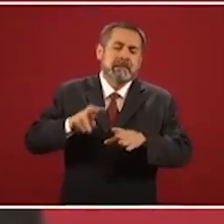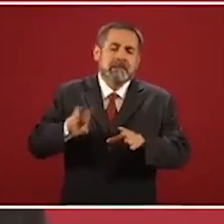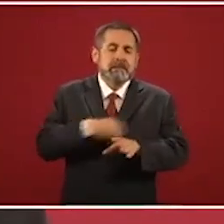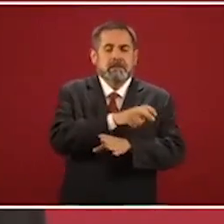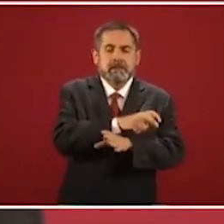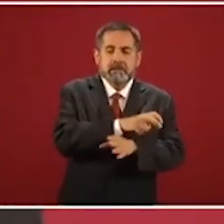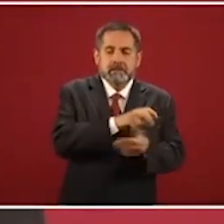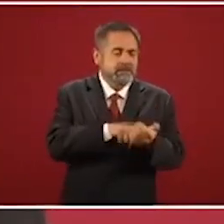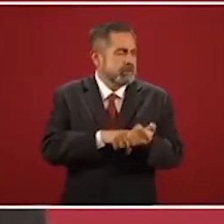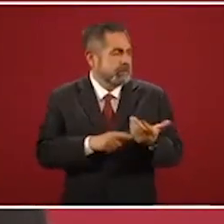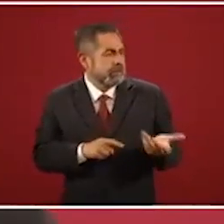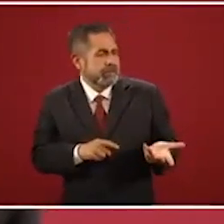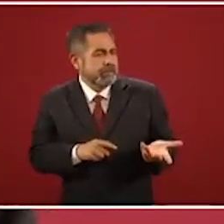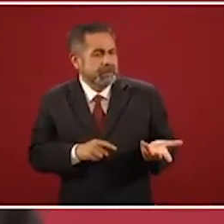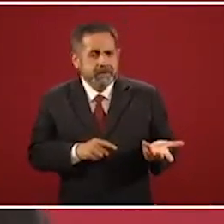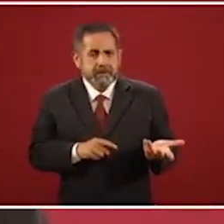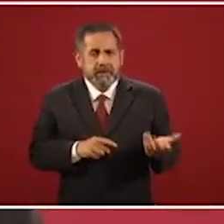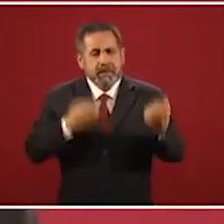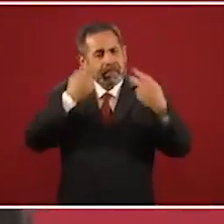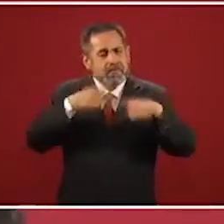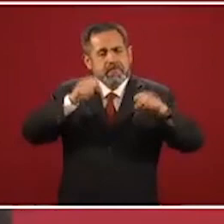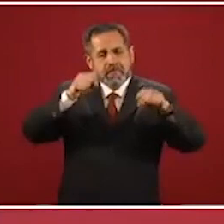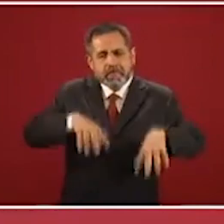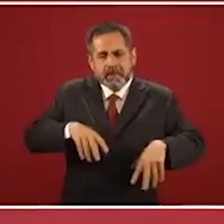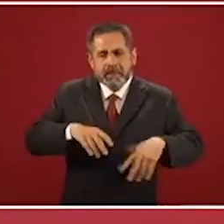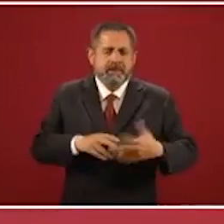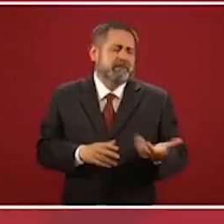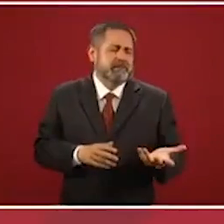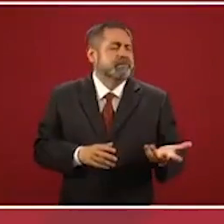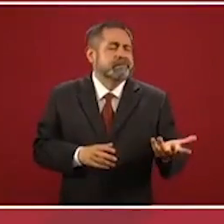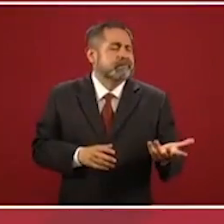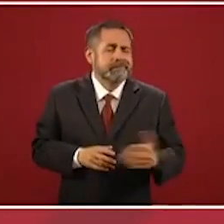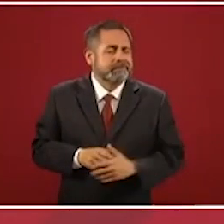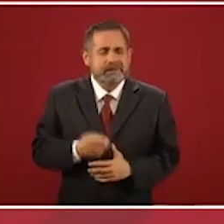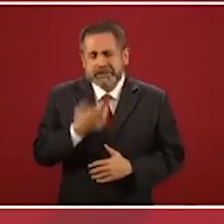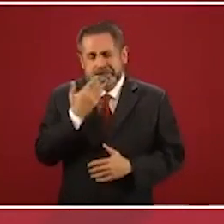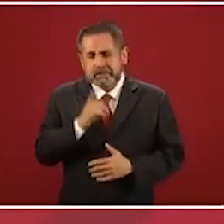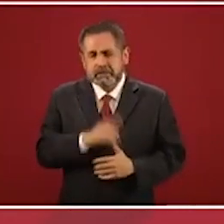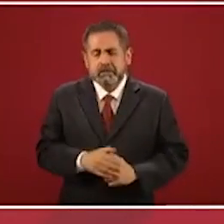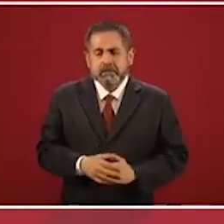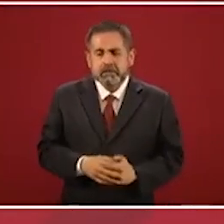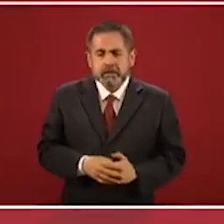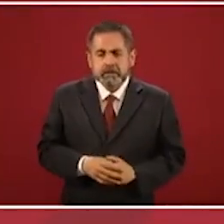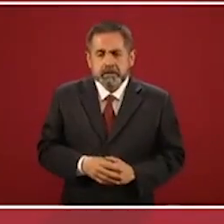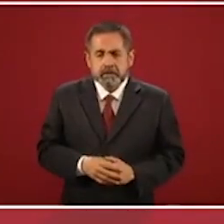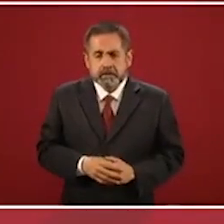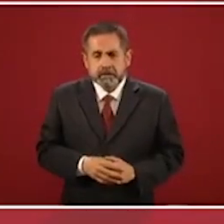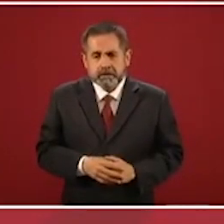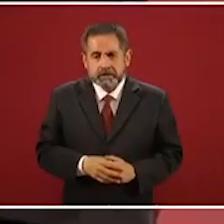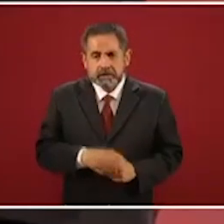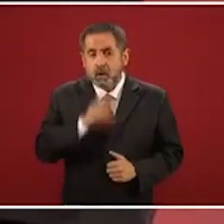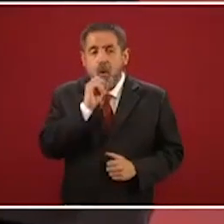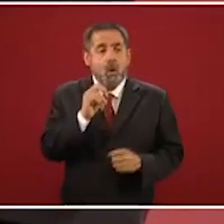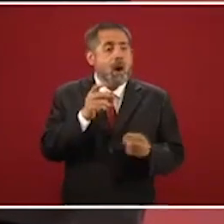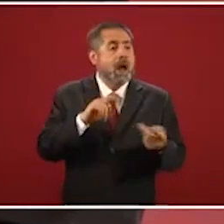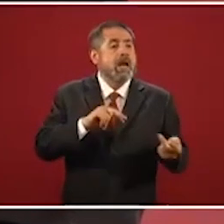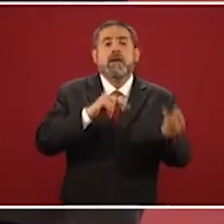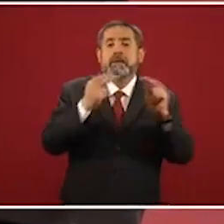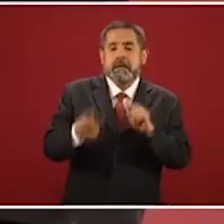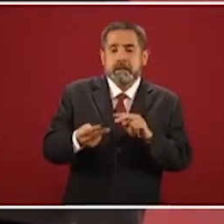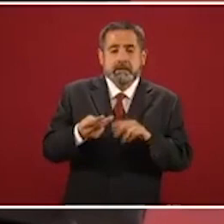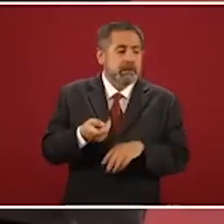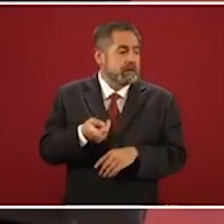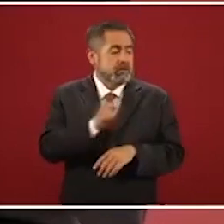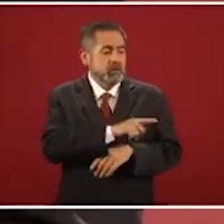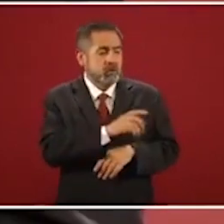de negociaciones bilaterales tomamos la decisión de ampliar la vacunación van a intervenir las secretarías de marina y de la defensa todo el